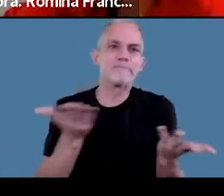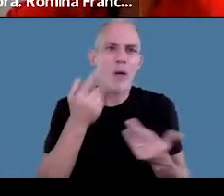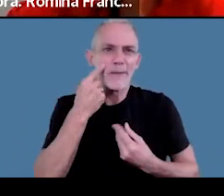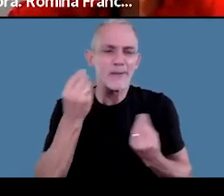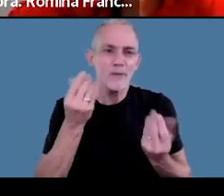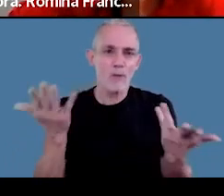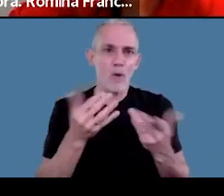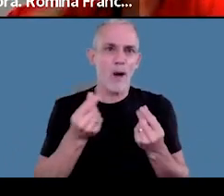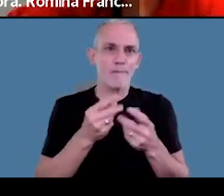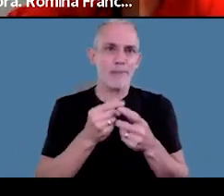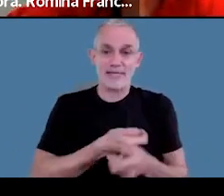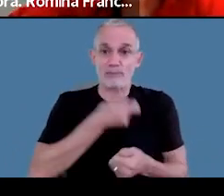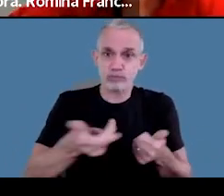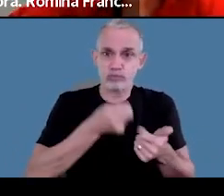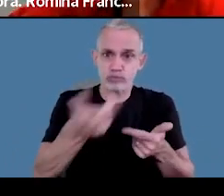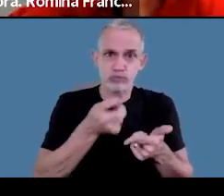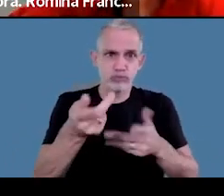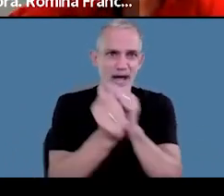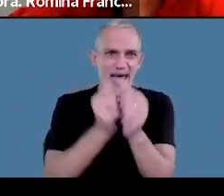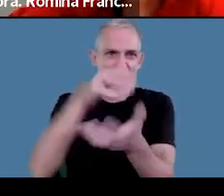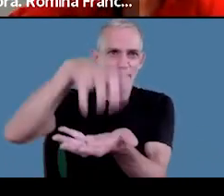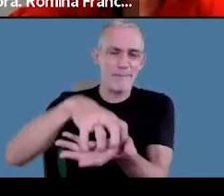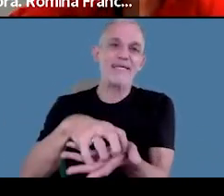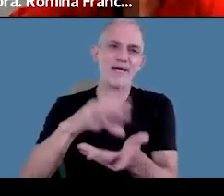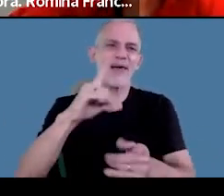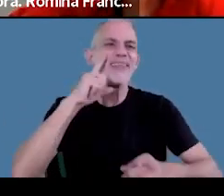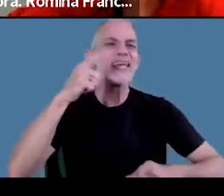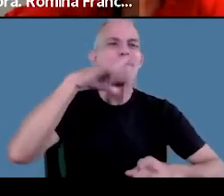inyectando dinero en su unipersonal, que sea un dinámico negativo.